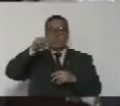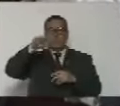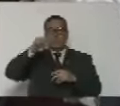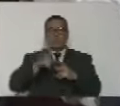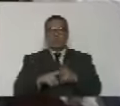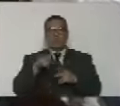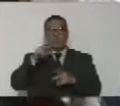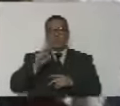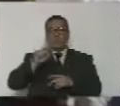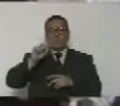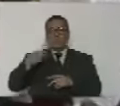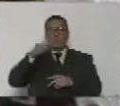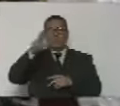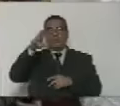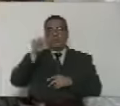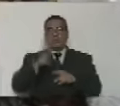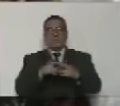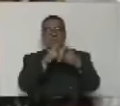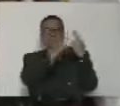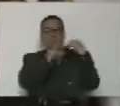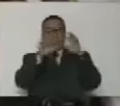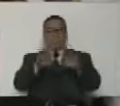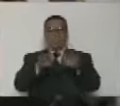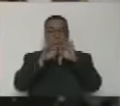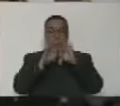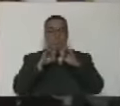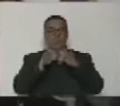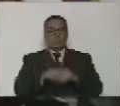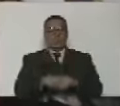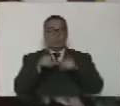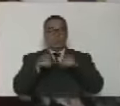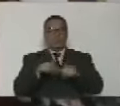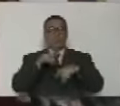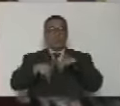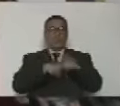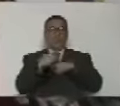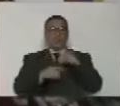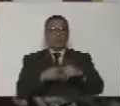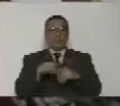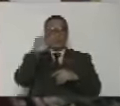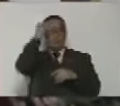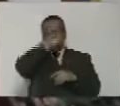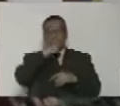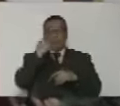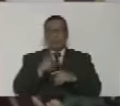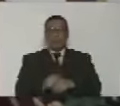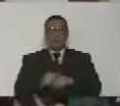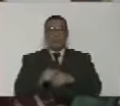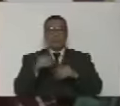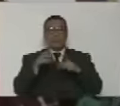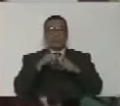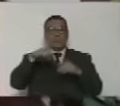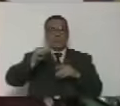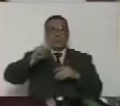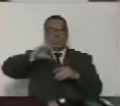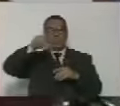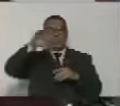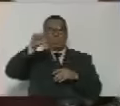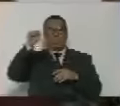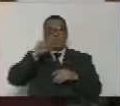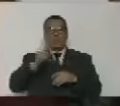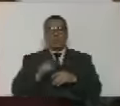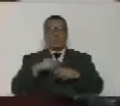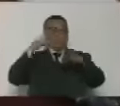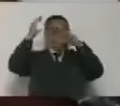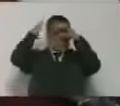y de Zimbabue, y representante especial en la Comunidad de Desarrollo del África Austral, y del ciudadano Carlos Feo Acevedo,